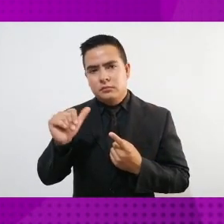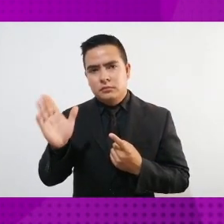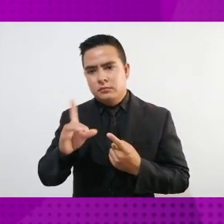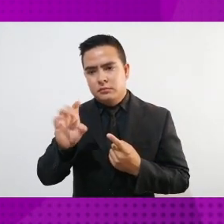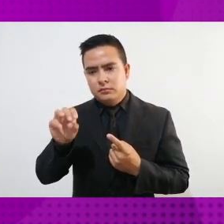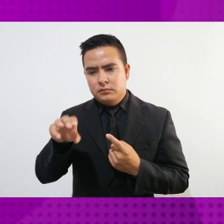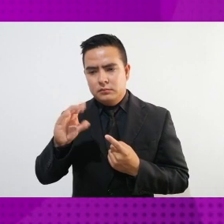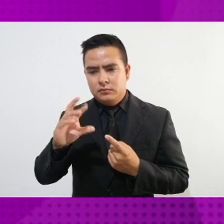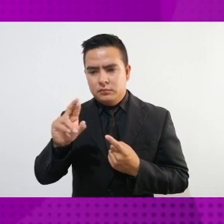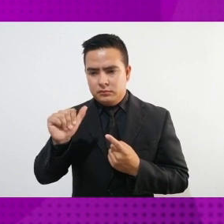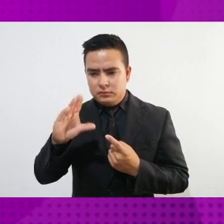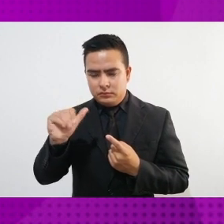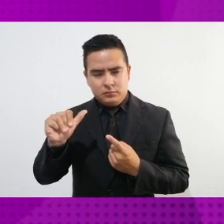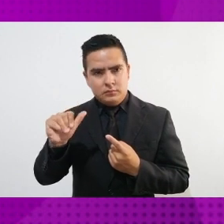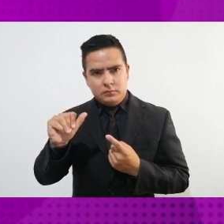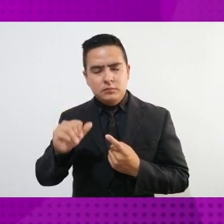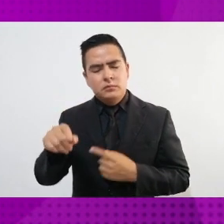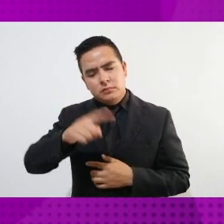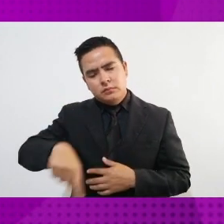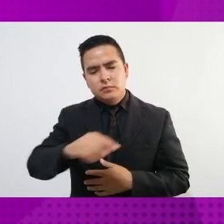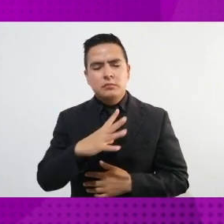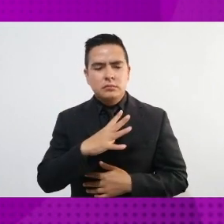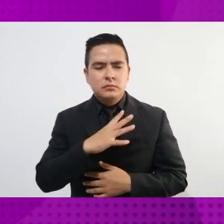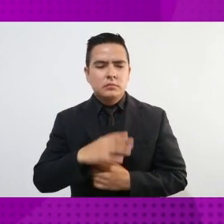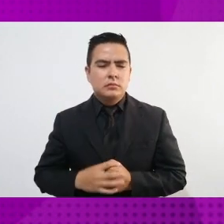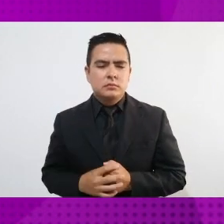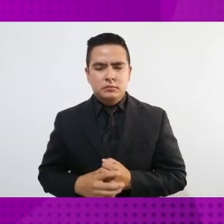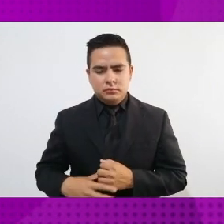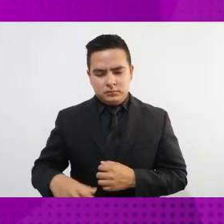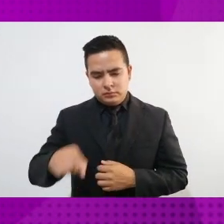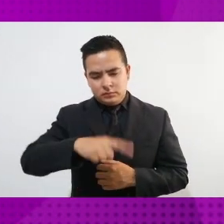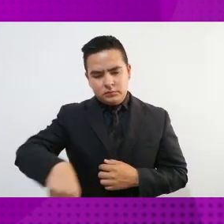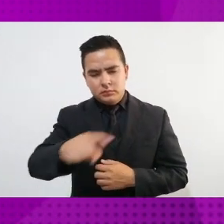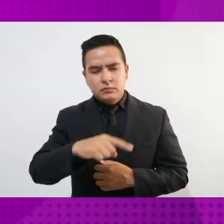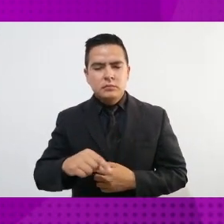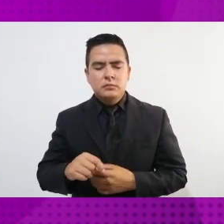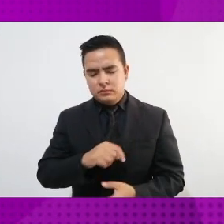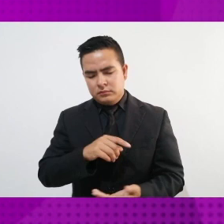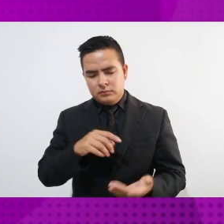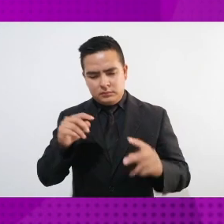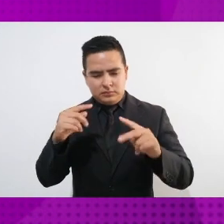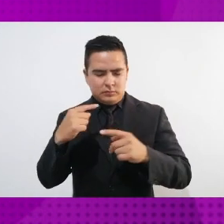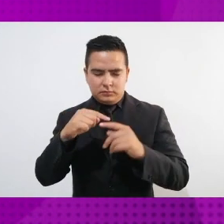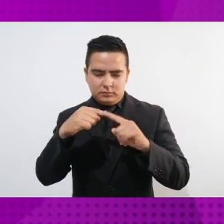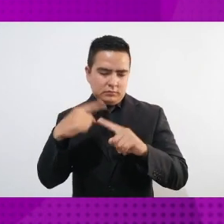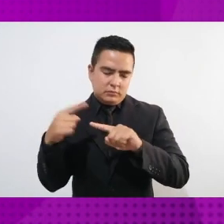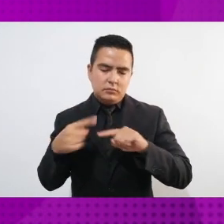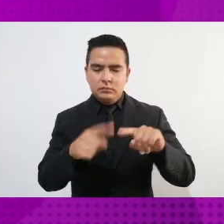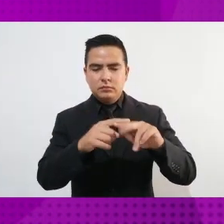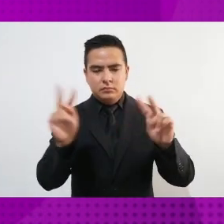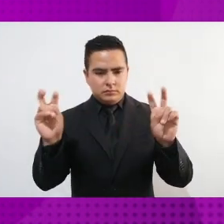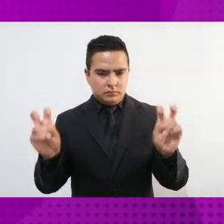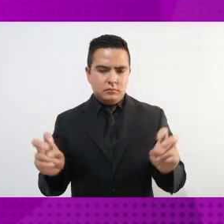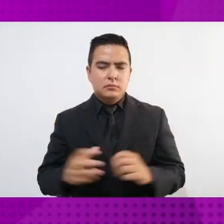contribuyó a la teoría del Estado, a la teoría jurídica, a la teoría, fundamentalmente a la teoría pura del derecho y a la teoría de la justicia